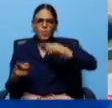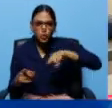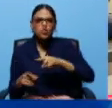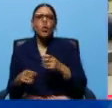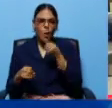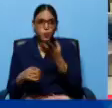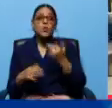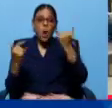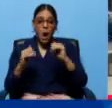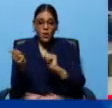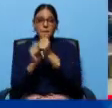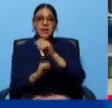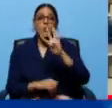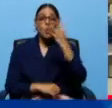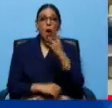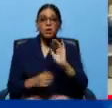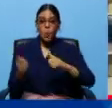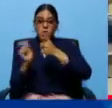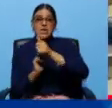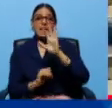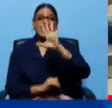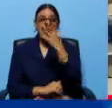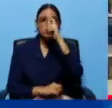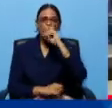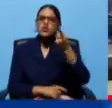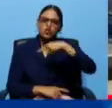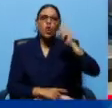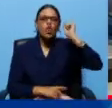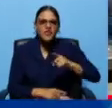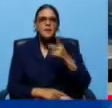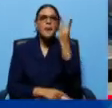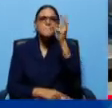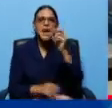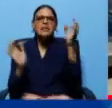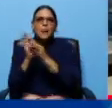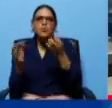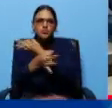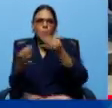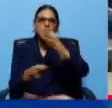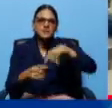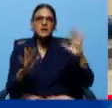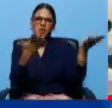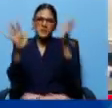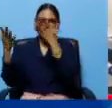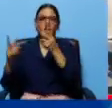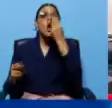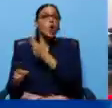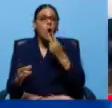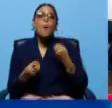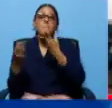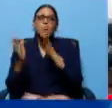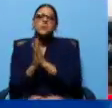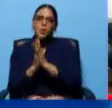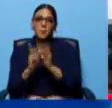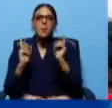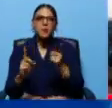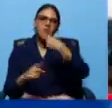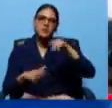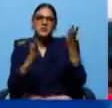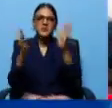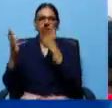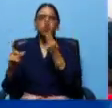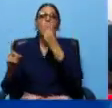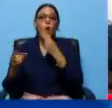de cuarto a quinto año tienen que pasar todos con 20. Con 20, eso es un compromiso. Vamos a darle un aplauso, pues, a estos muchachos. Es un compromiso,